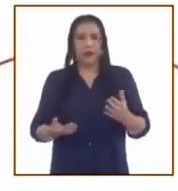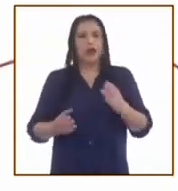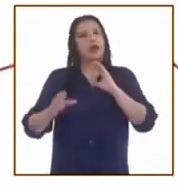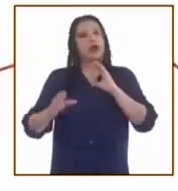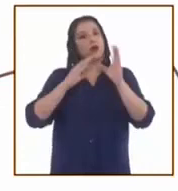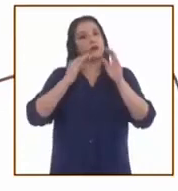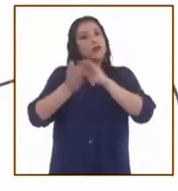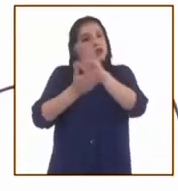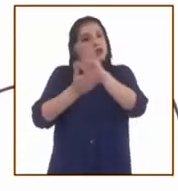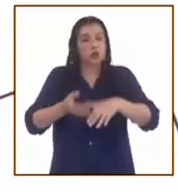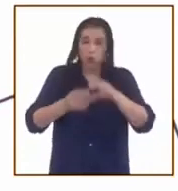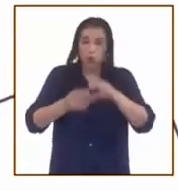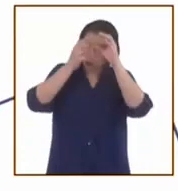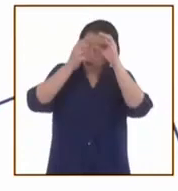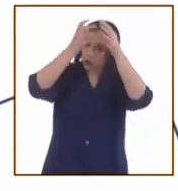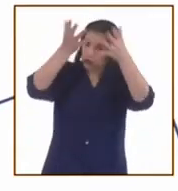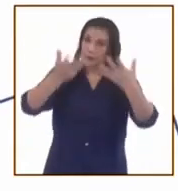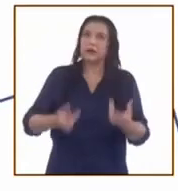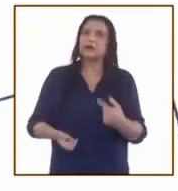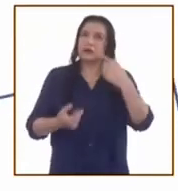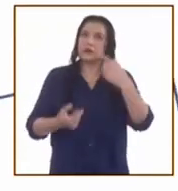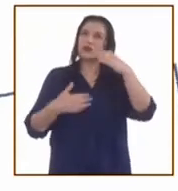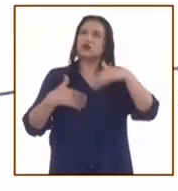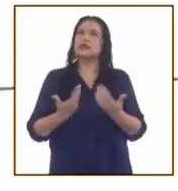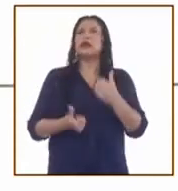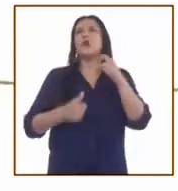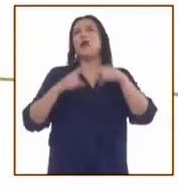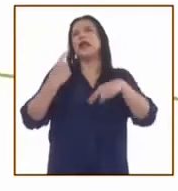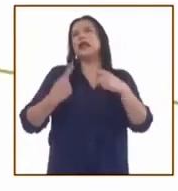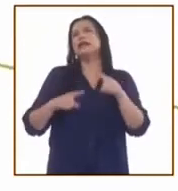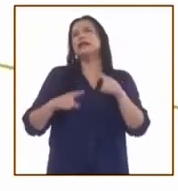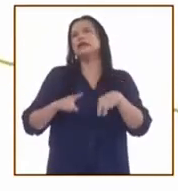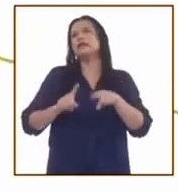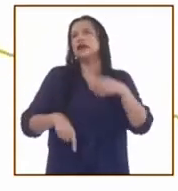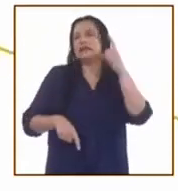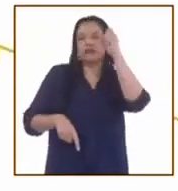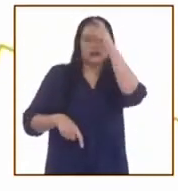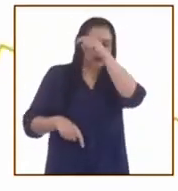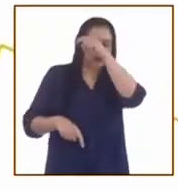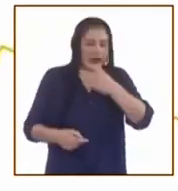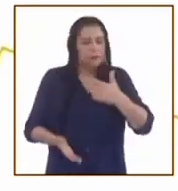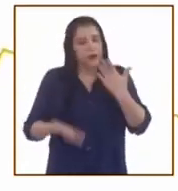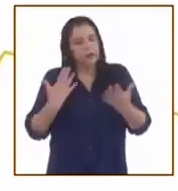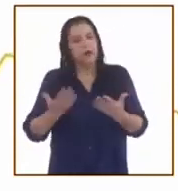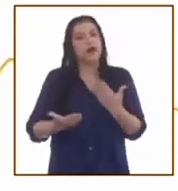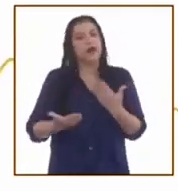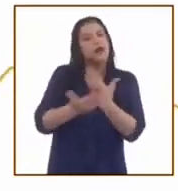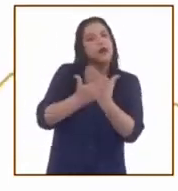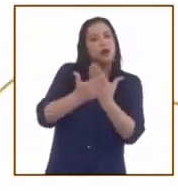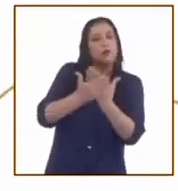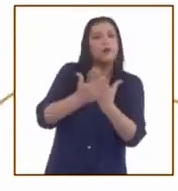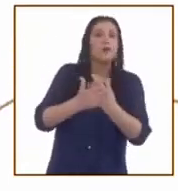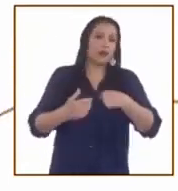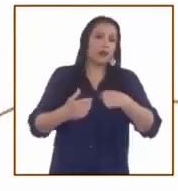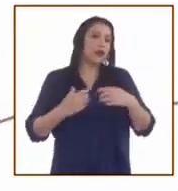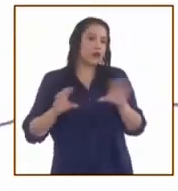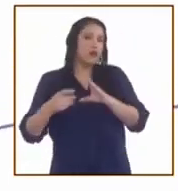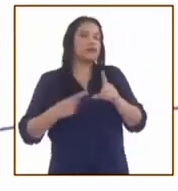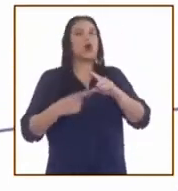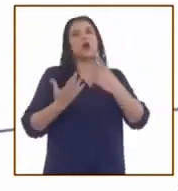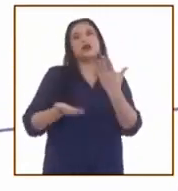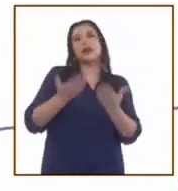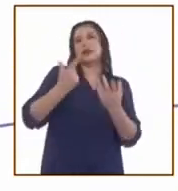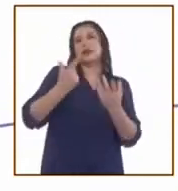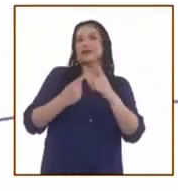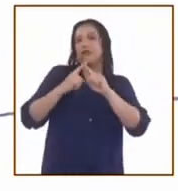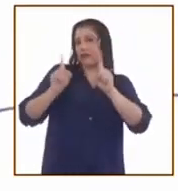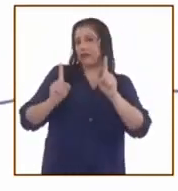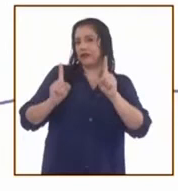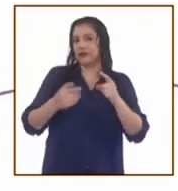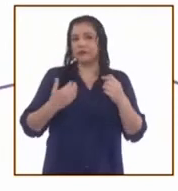Comunica los conocimientos logrados y las dificultades técnicas para afirmar o cuestionar su respuesta a la pregunta de indagación.